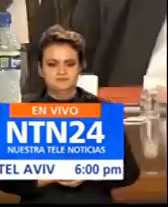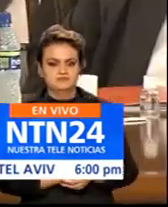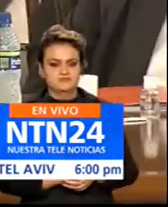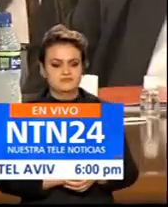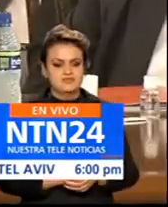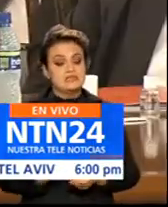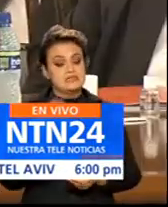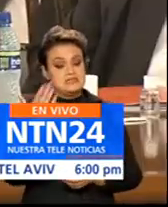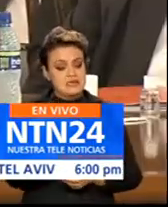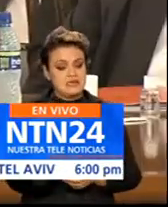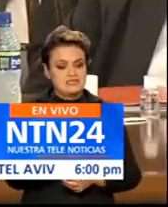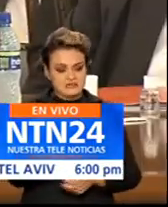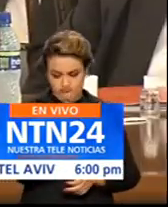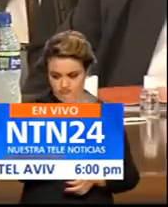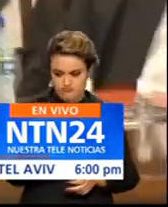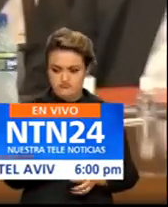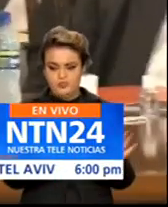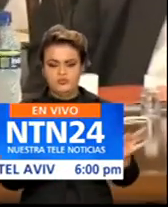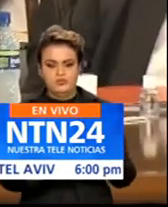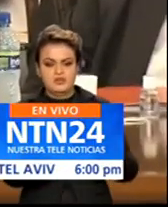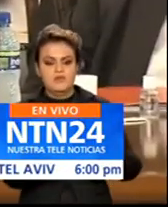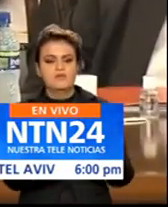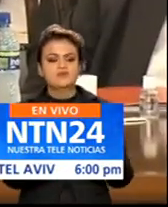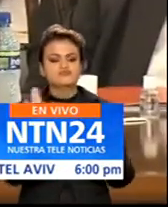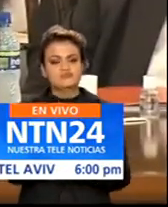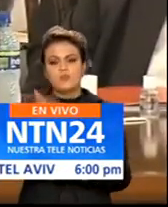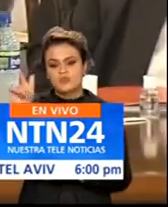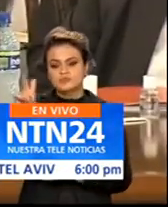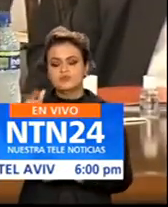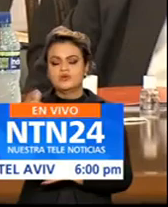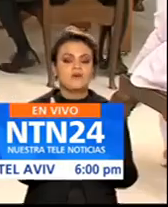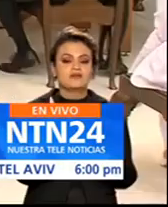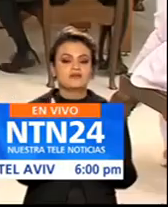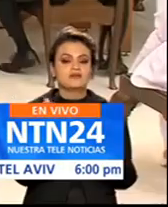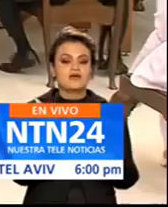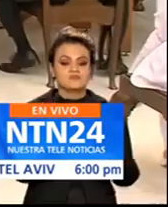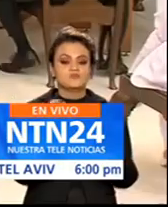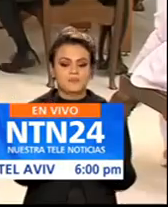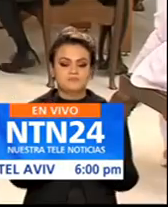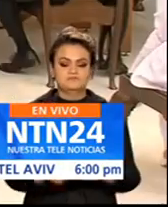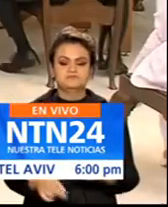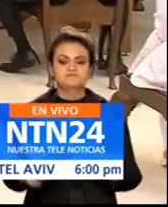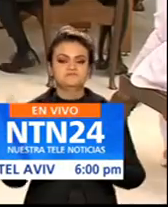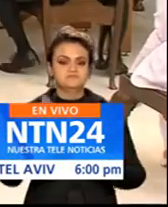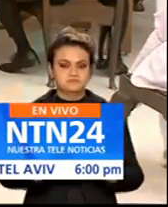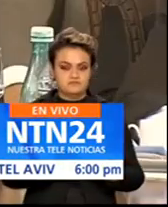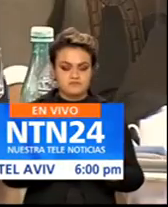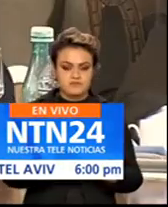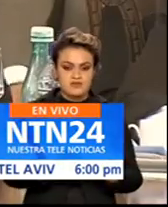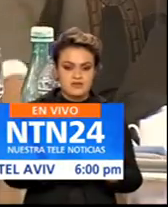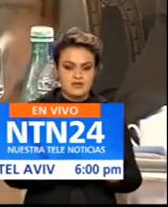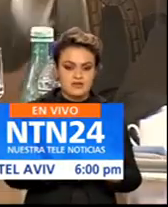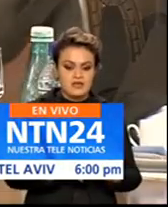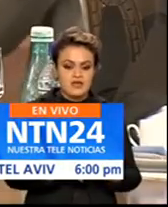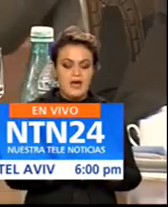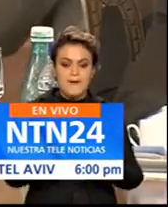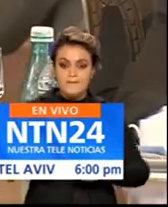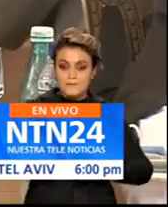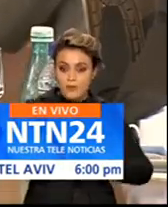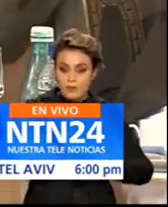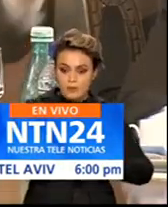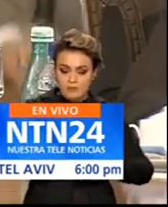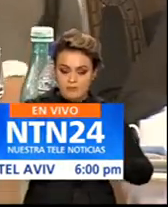atacada por los actuales mandatarios de izquierda de la región y quien estará representada por el Primer Ministro Alberto otárora